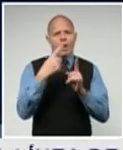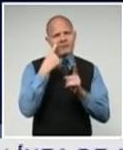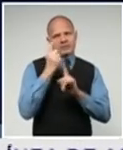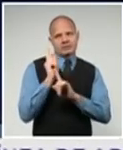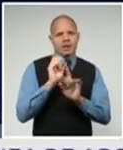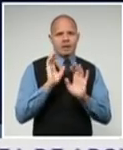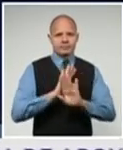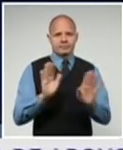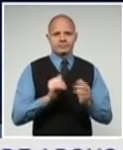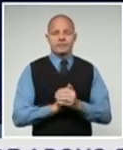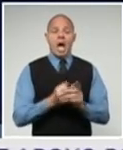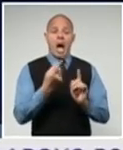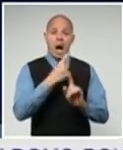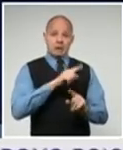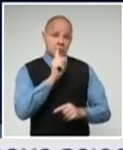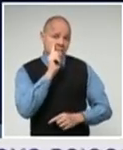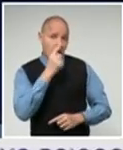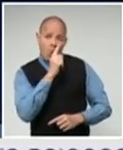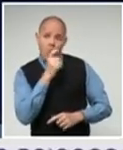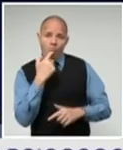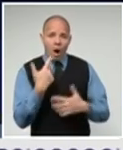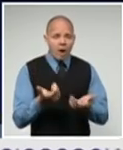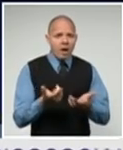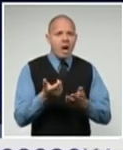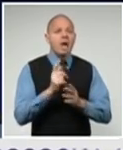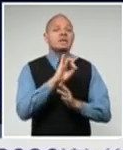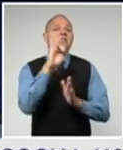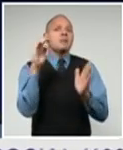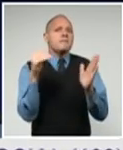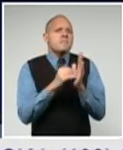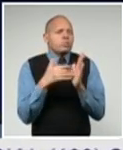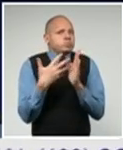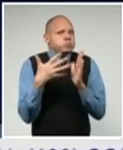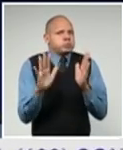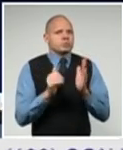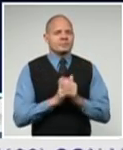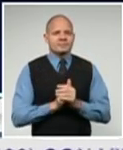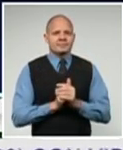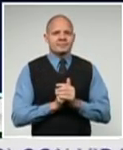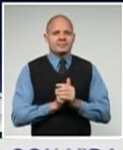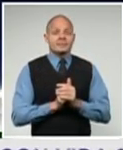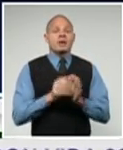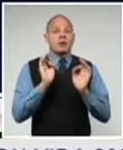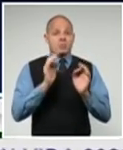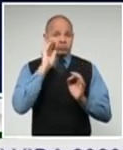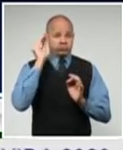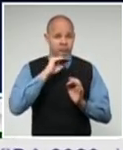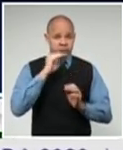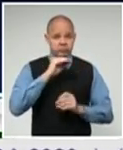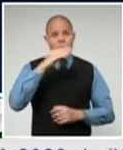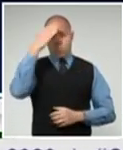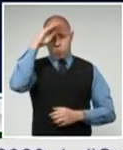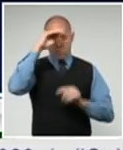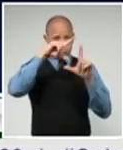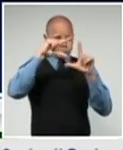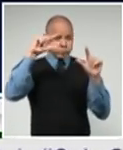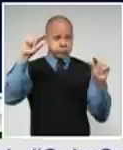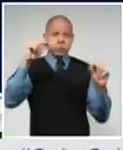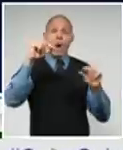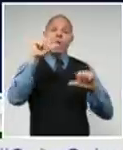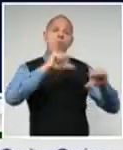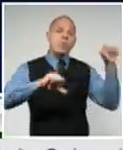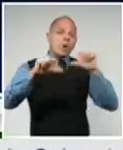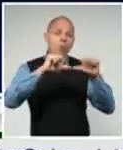7.186 muestras para el diagnóstico de la COVID-19 en todos los laboratorios de biología molecular de nuestro